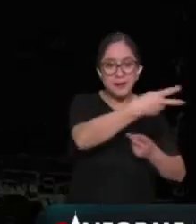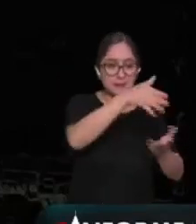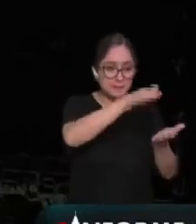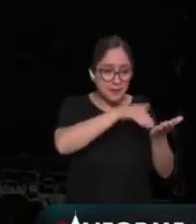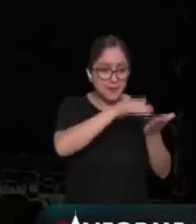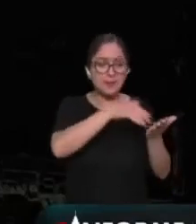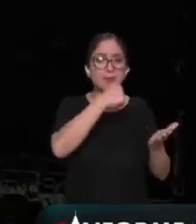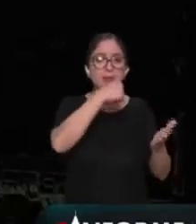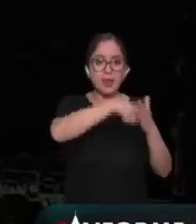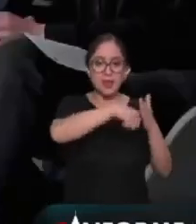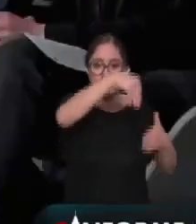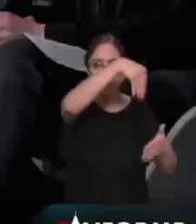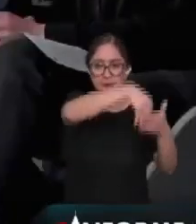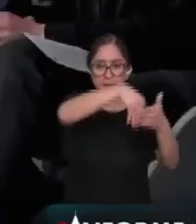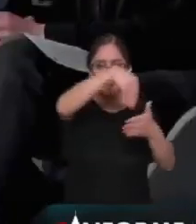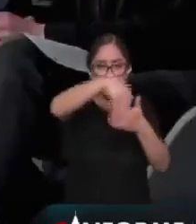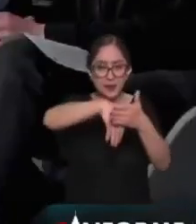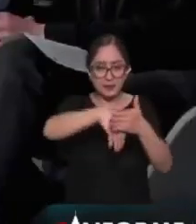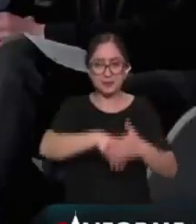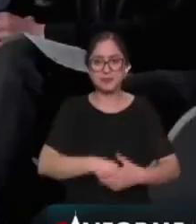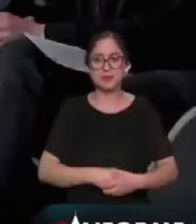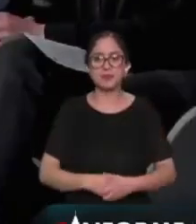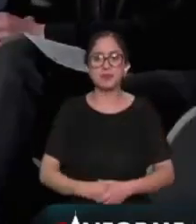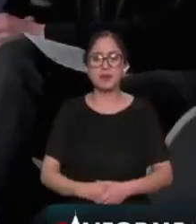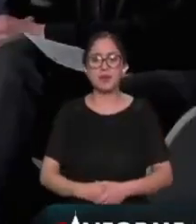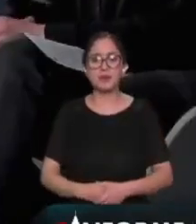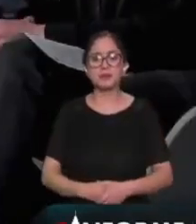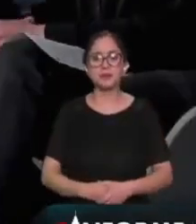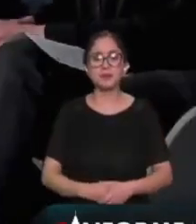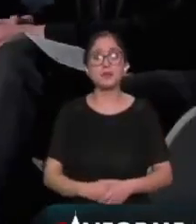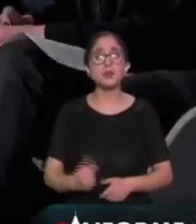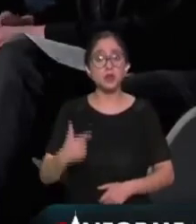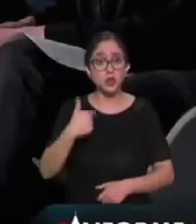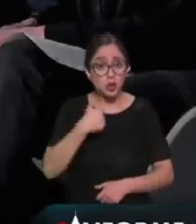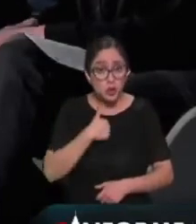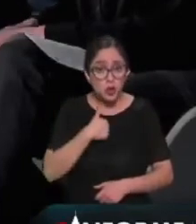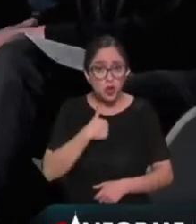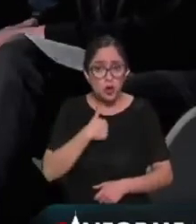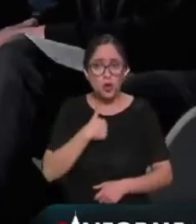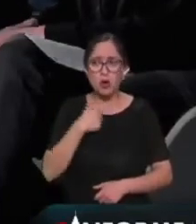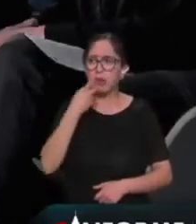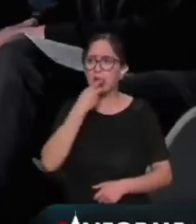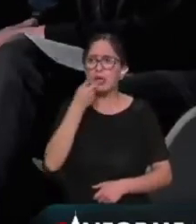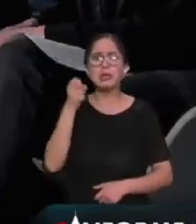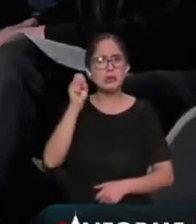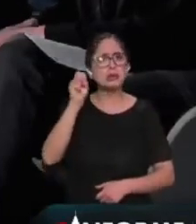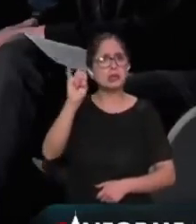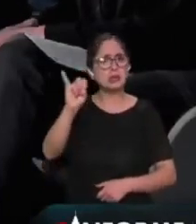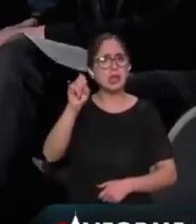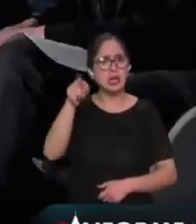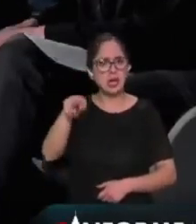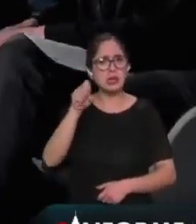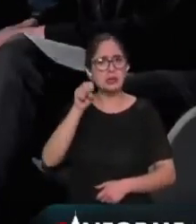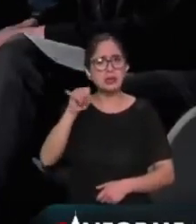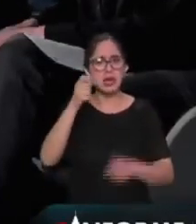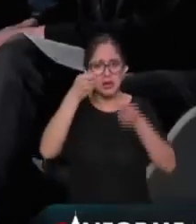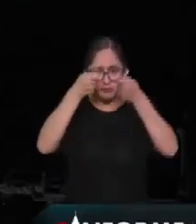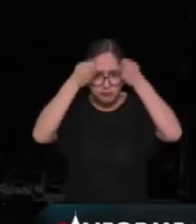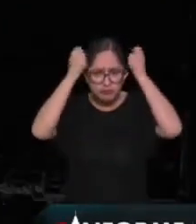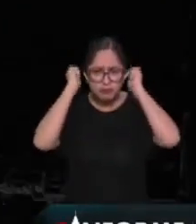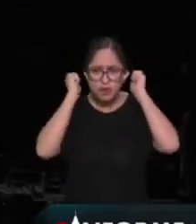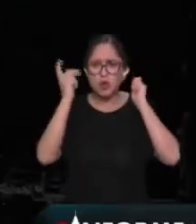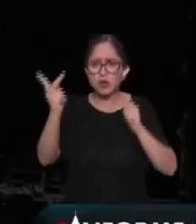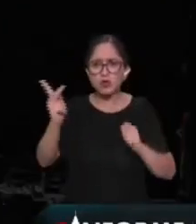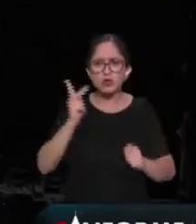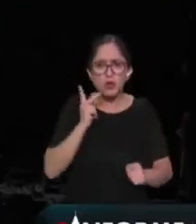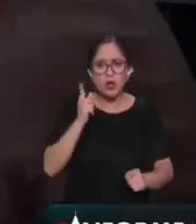documentos al correo. Los comunicados. Los comunicados. Y que yo dije que sí, efectivamente, que era una peluca que también ella usaba y que yo